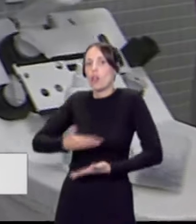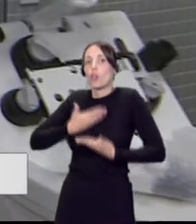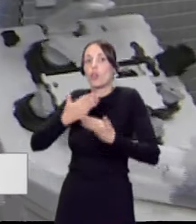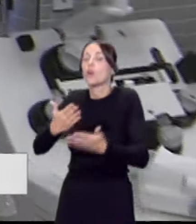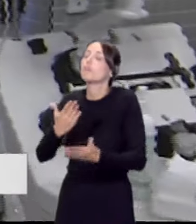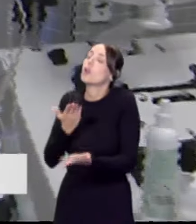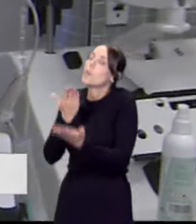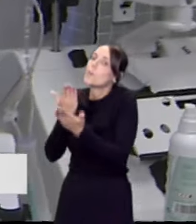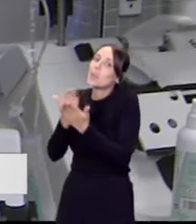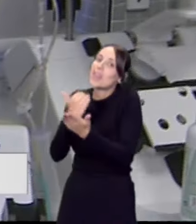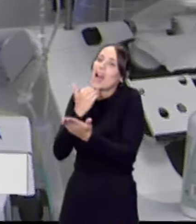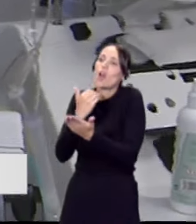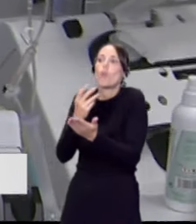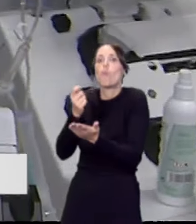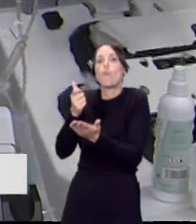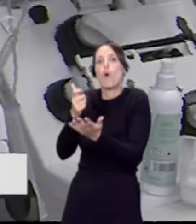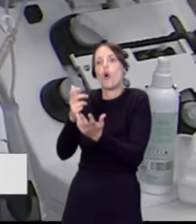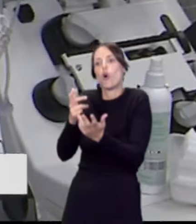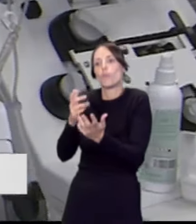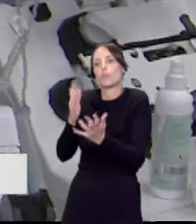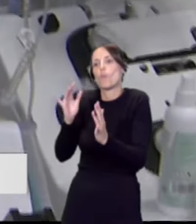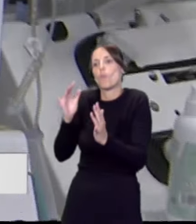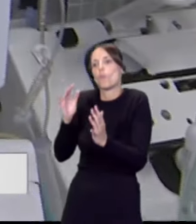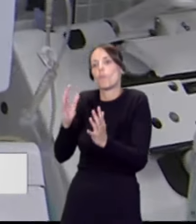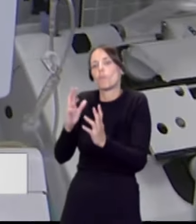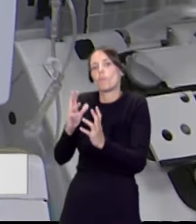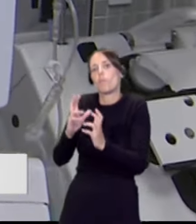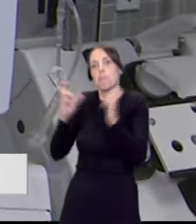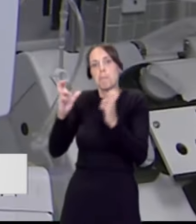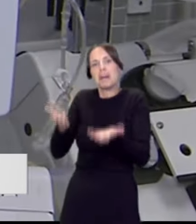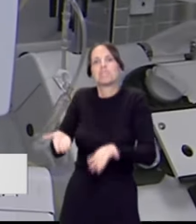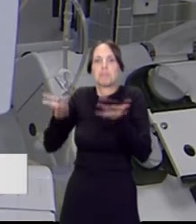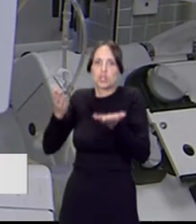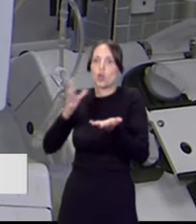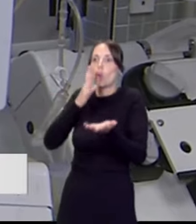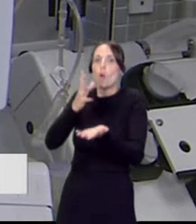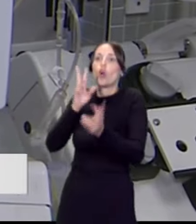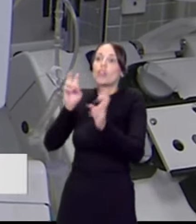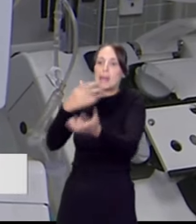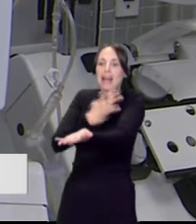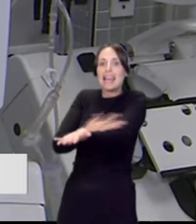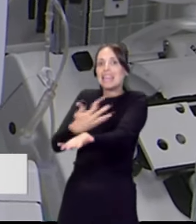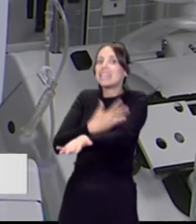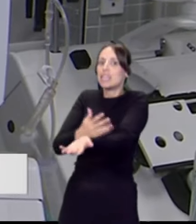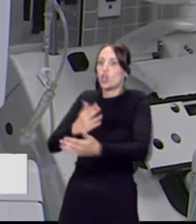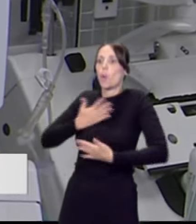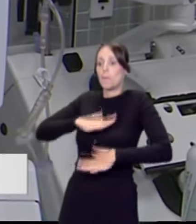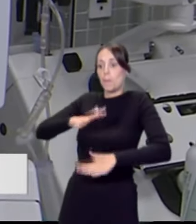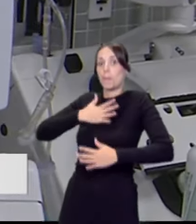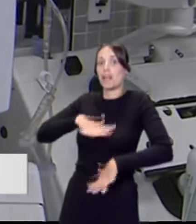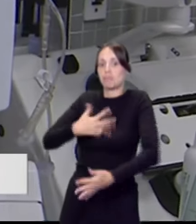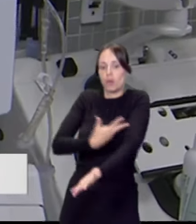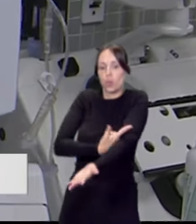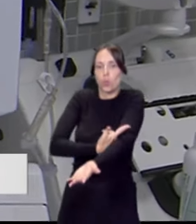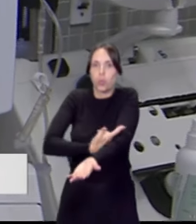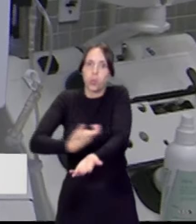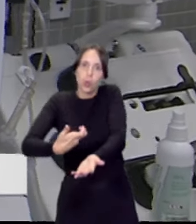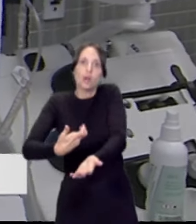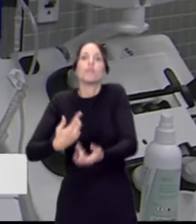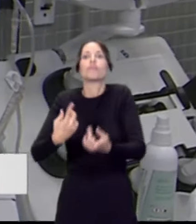un poquito más de peso por la volemia, que pues la cantidad de líquido, en este caso plasma, que extraemos, necesitamos